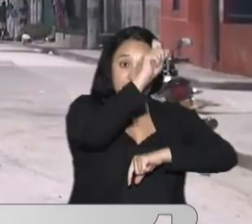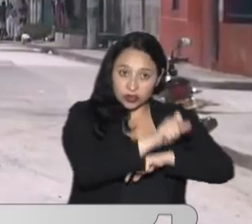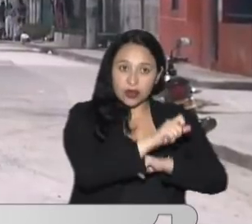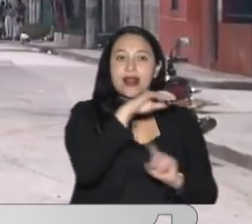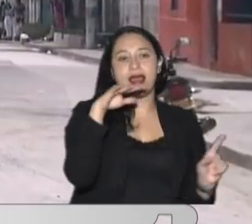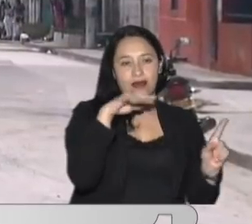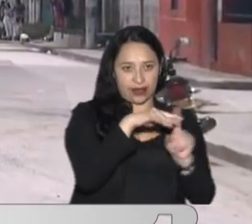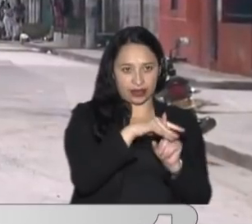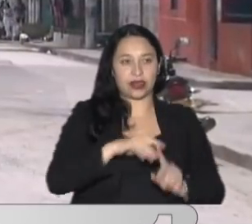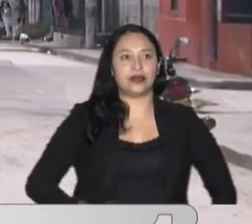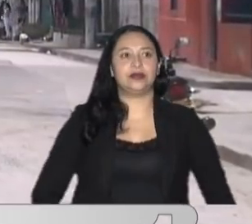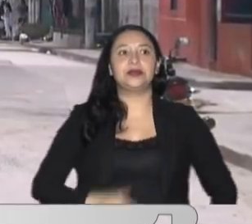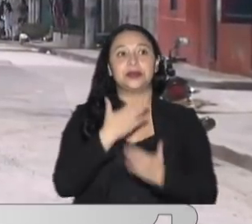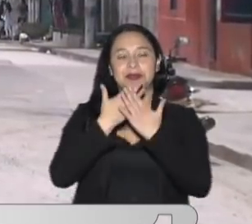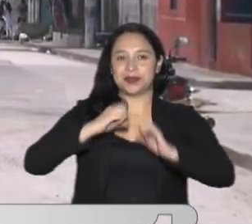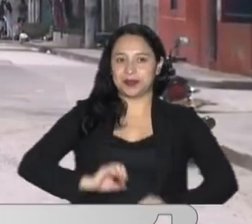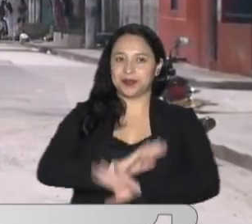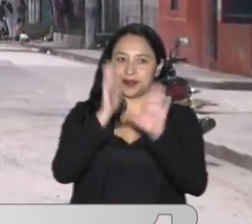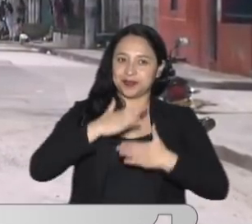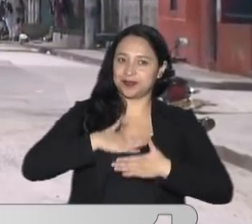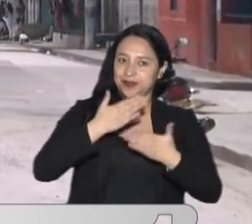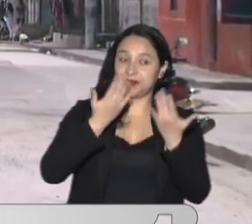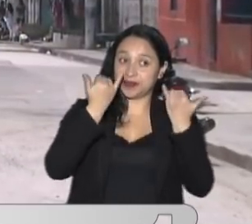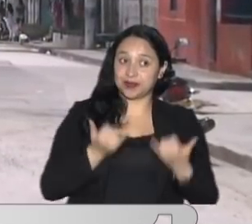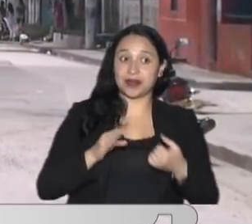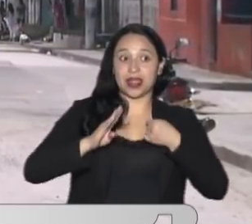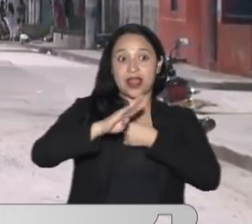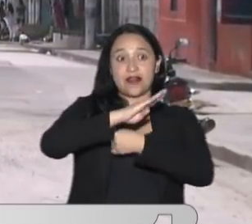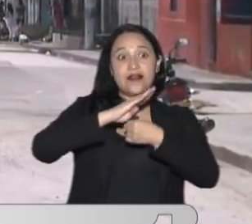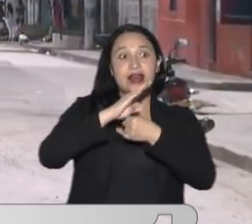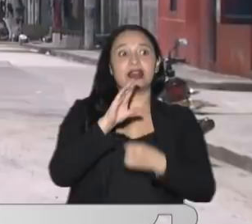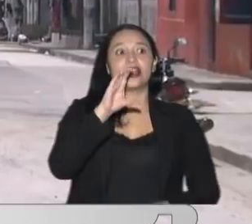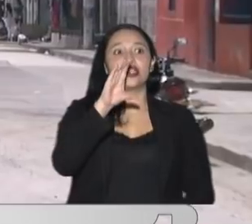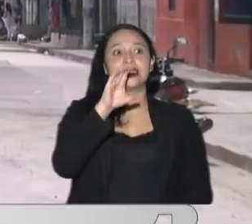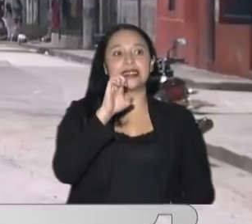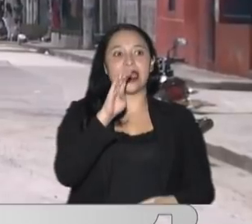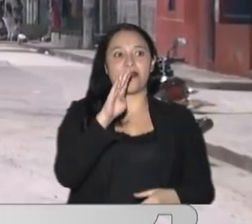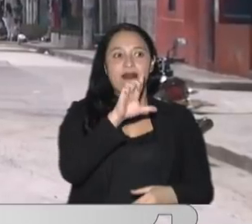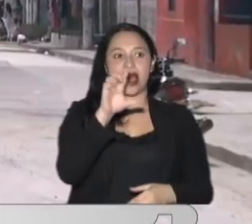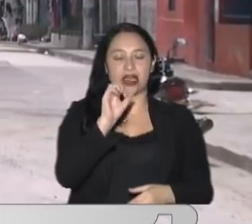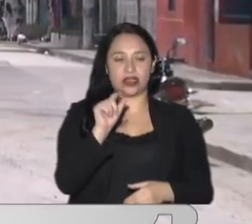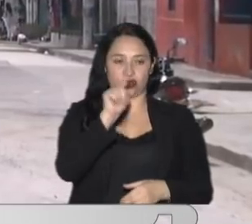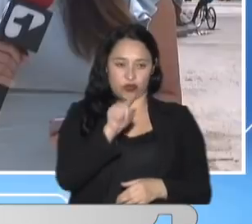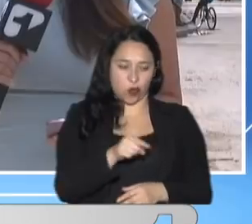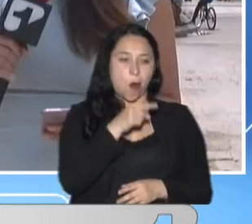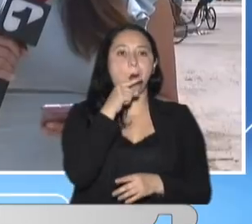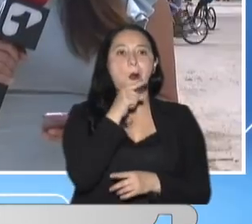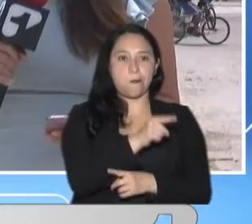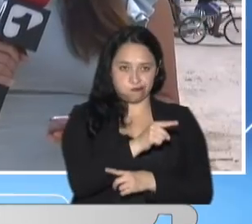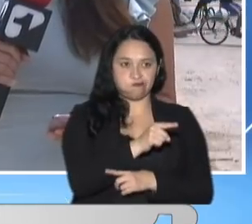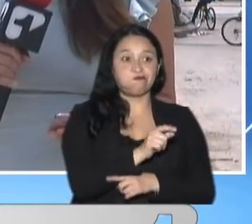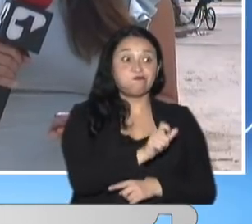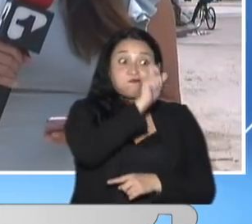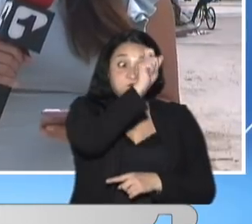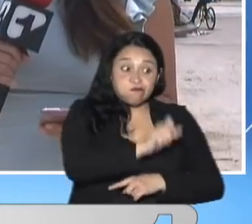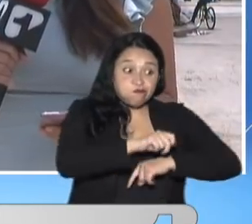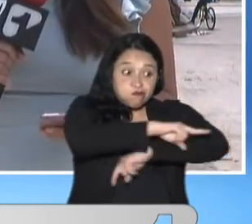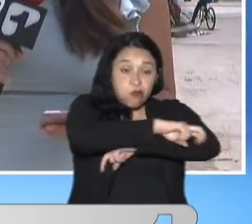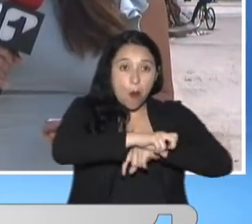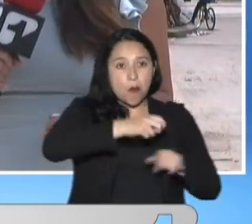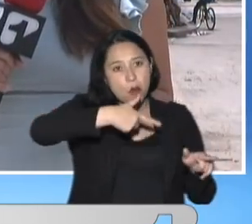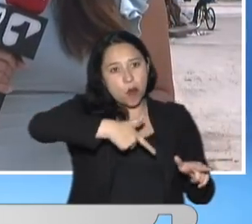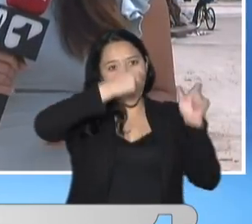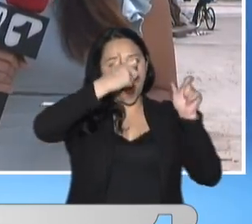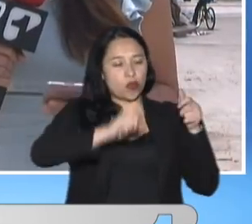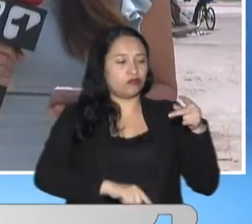Luisa, televidentes, muy buenos días. Yo los saludo desde el barrio Ceballos, en donde fue dado de baja este delincuente junto a